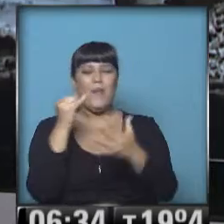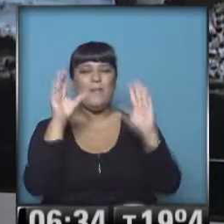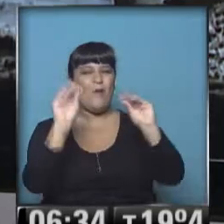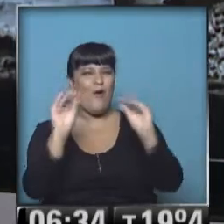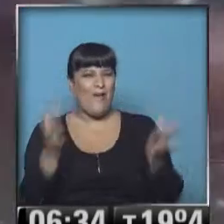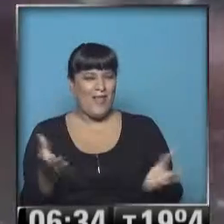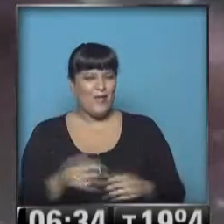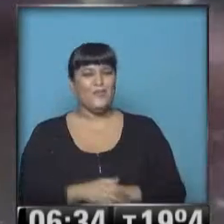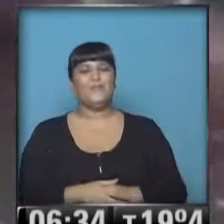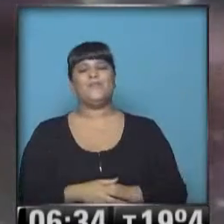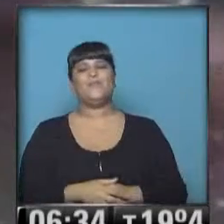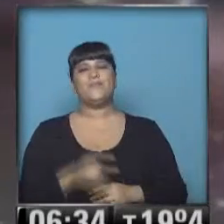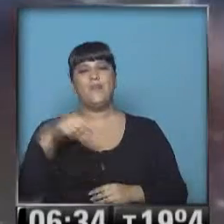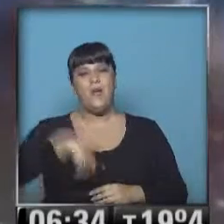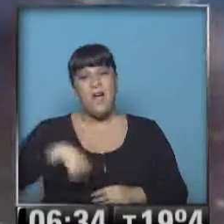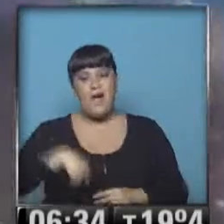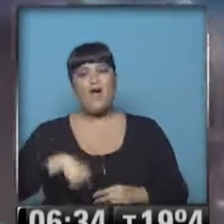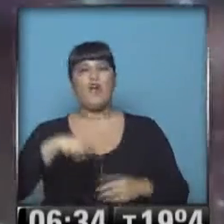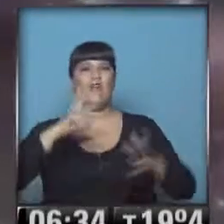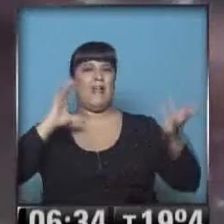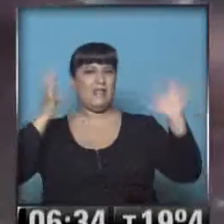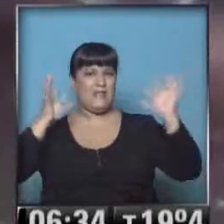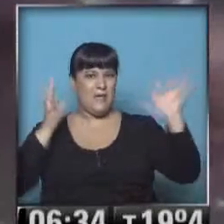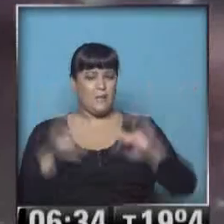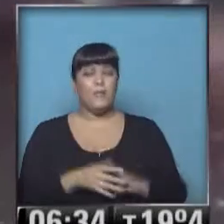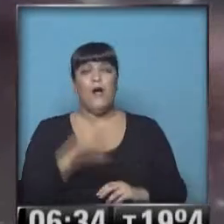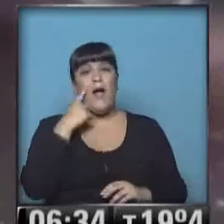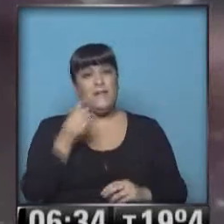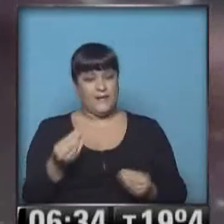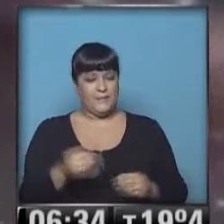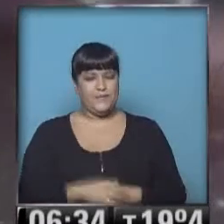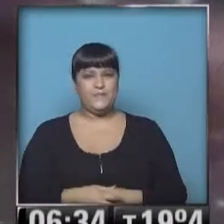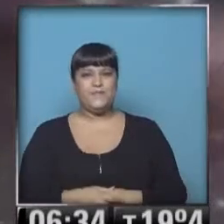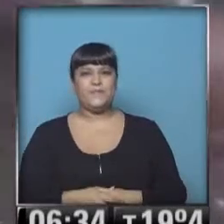mojadita. Nos vamos entonces al pronóstico del tiempo y aquí lo tenemos,